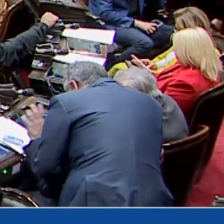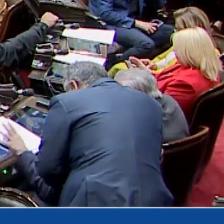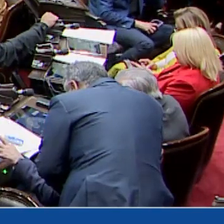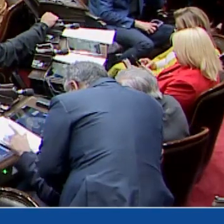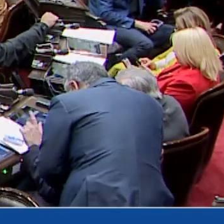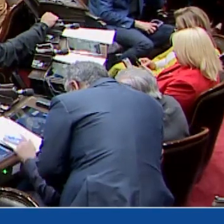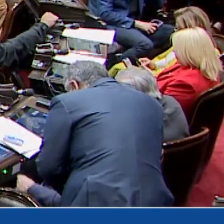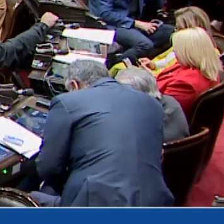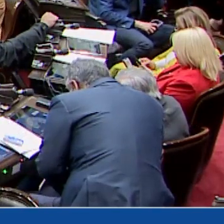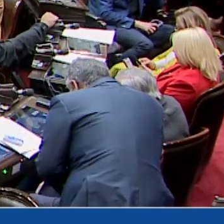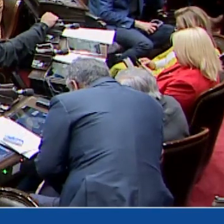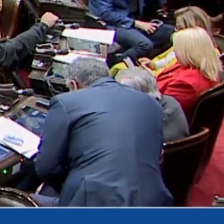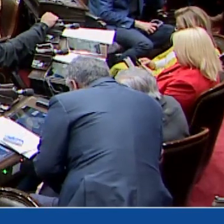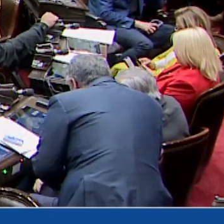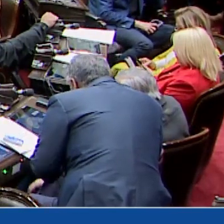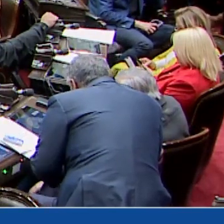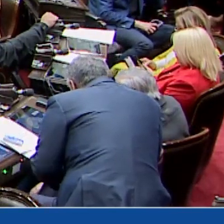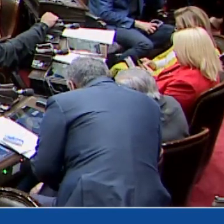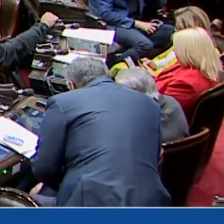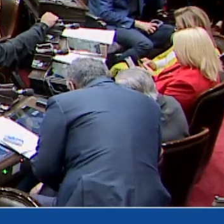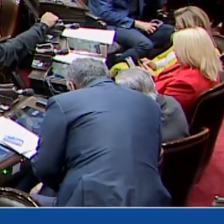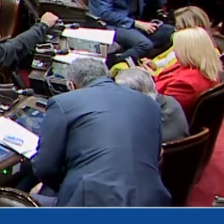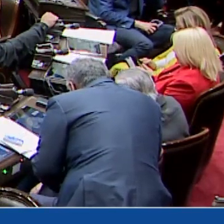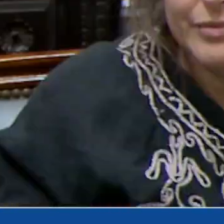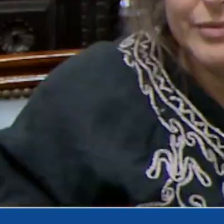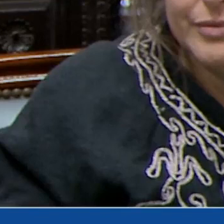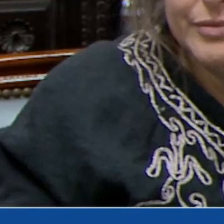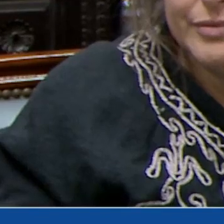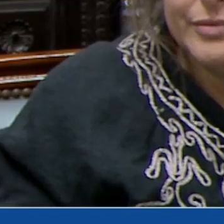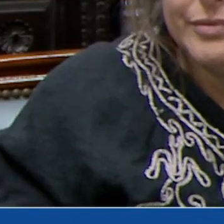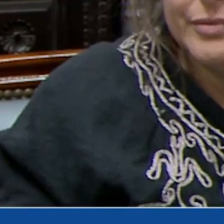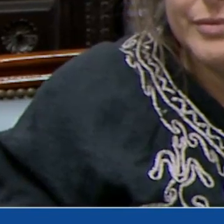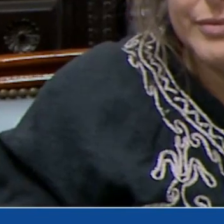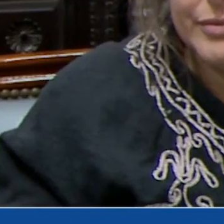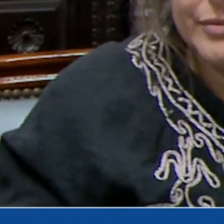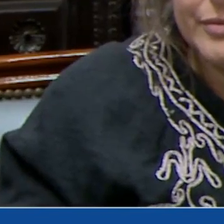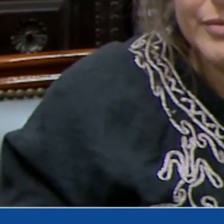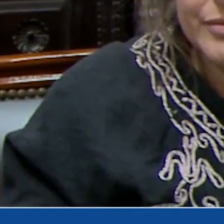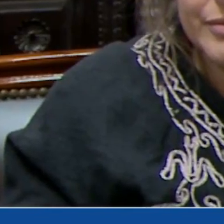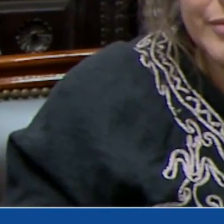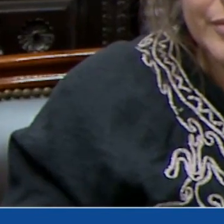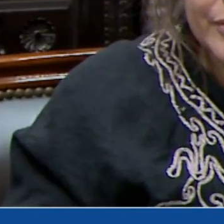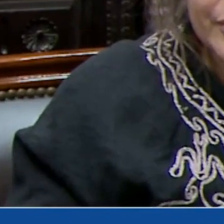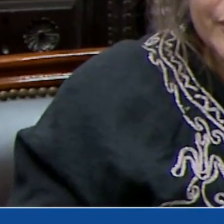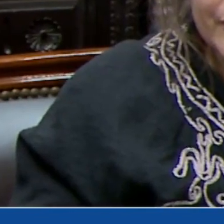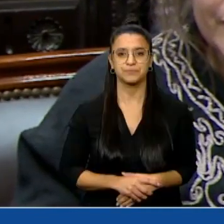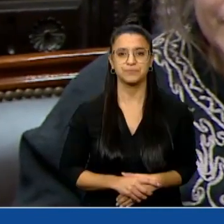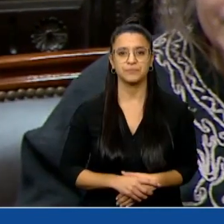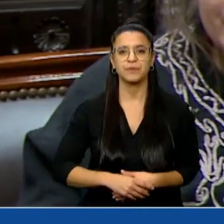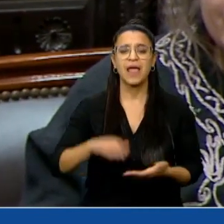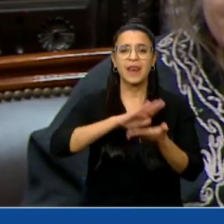El presente proyecto propone establecer un plan de refinanciación con